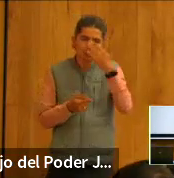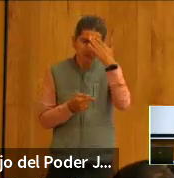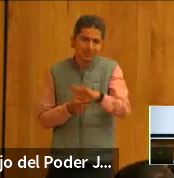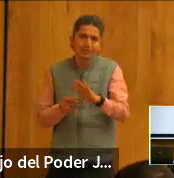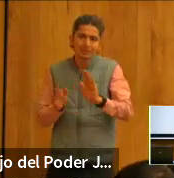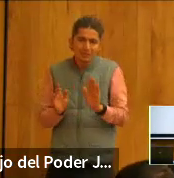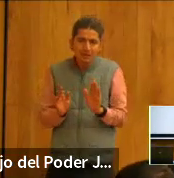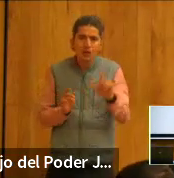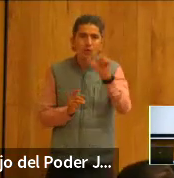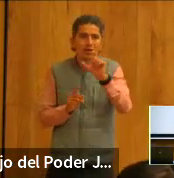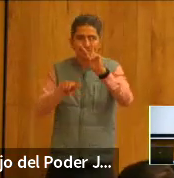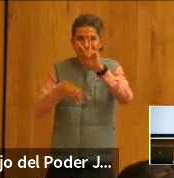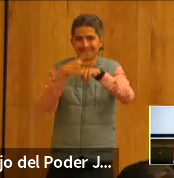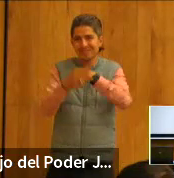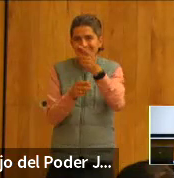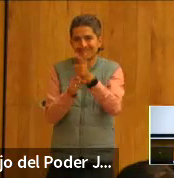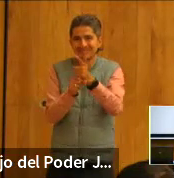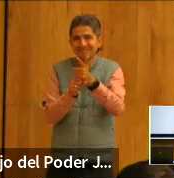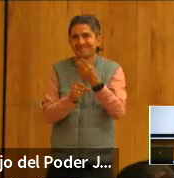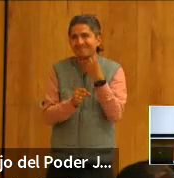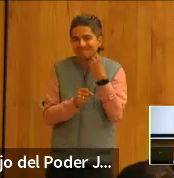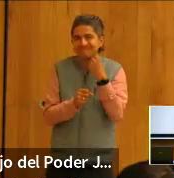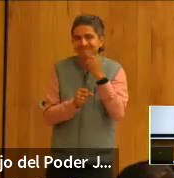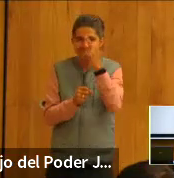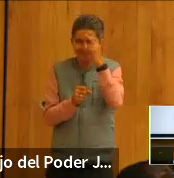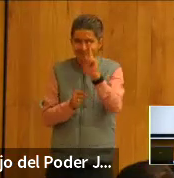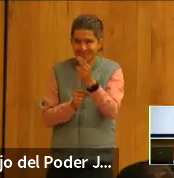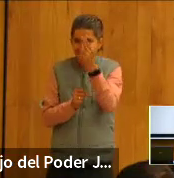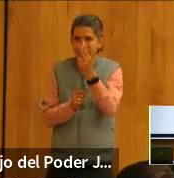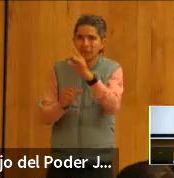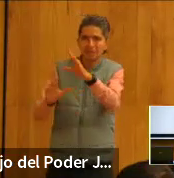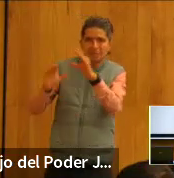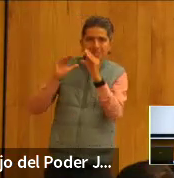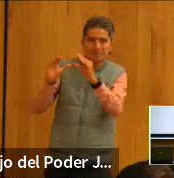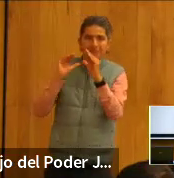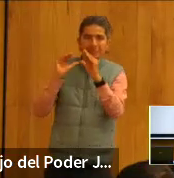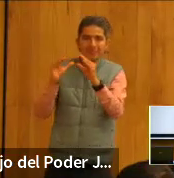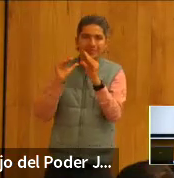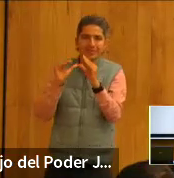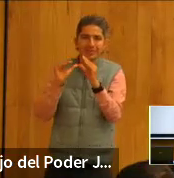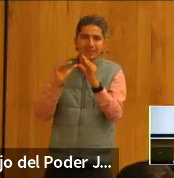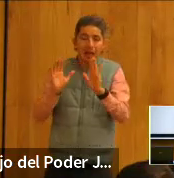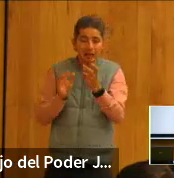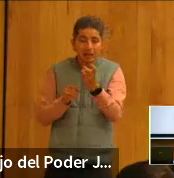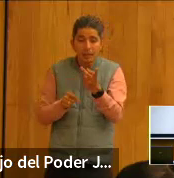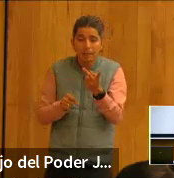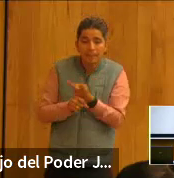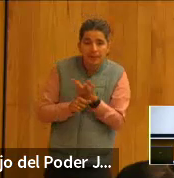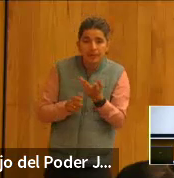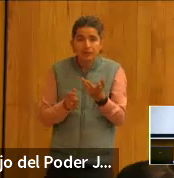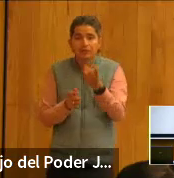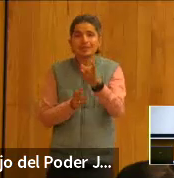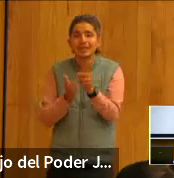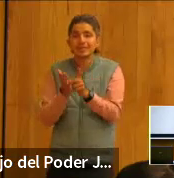que cuando fuimos a la Facultad de Derecho nos enseñaron, bueno, este es el hecho, este es